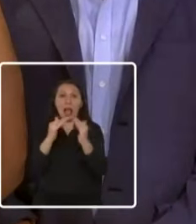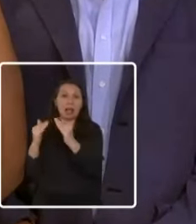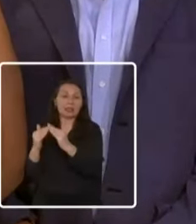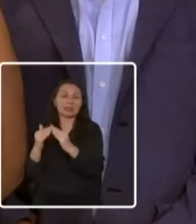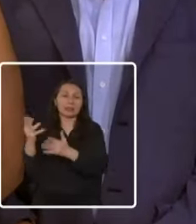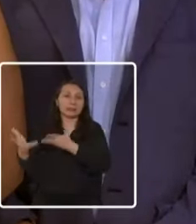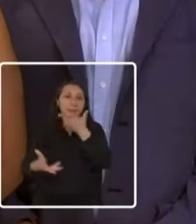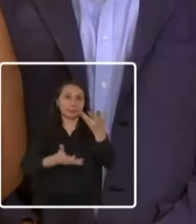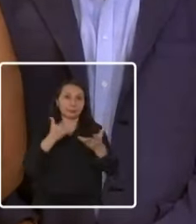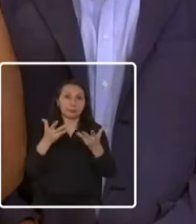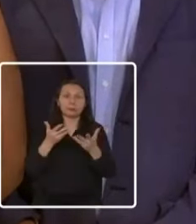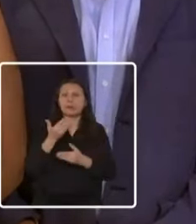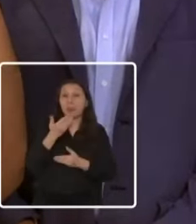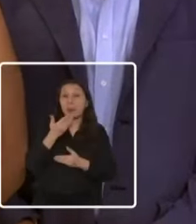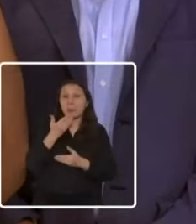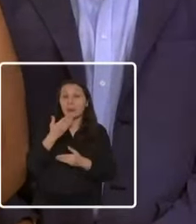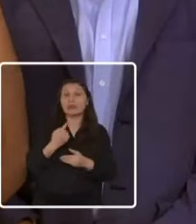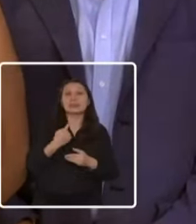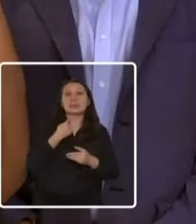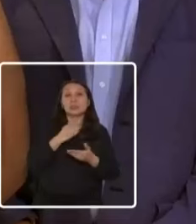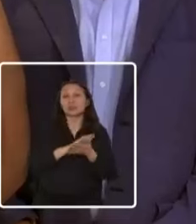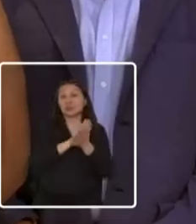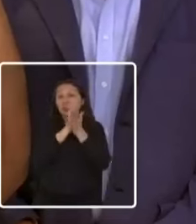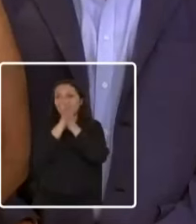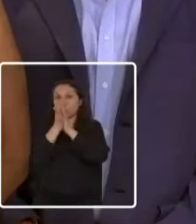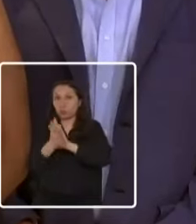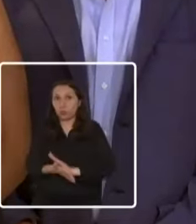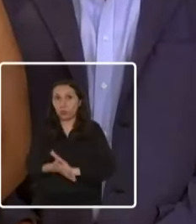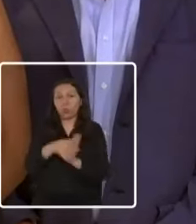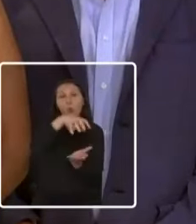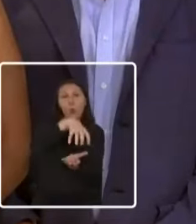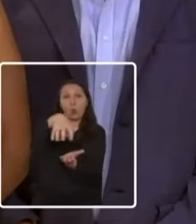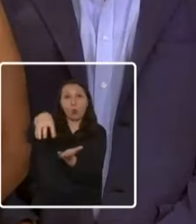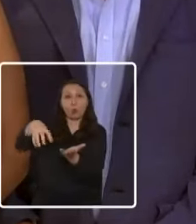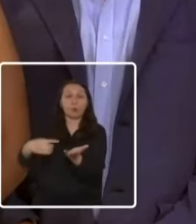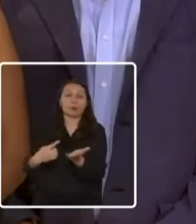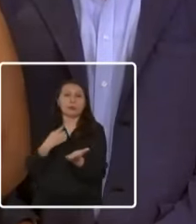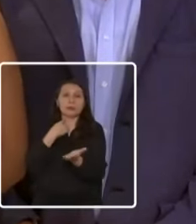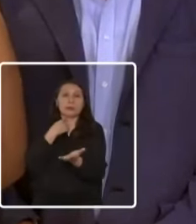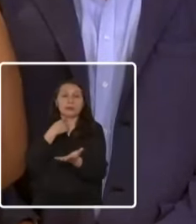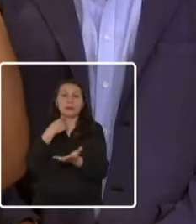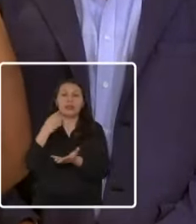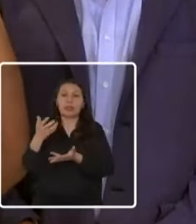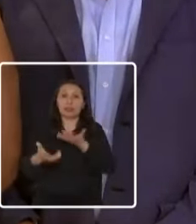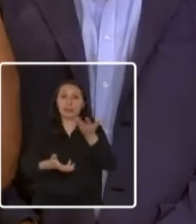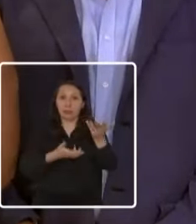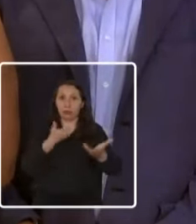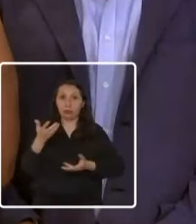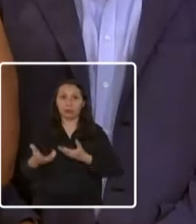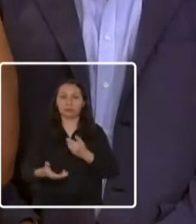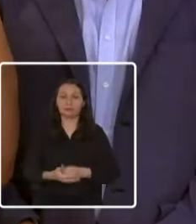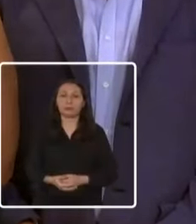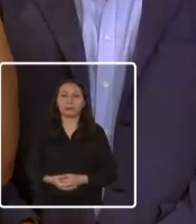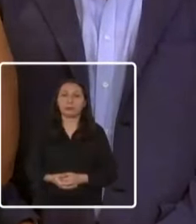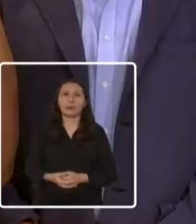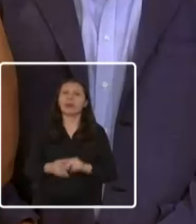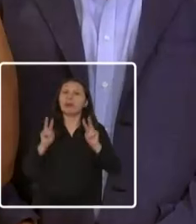viviendas, considerando las viviendas afectadas en todas las comunas que han sido afectadas por los